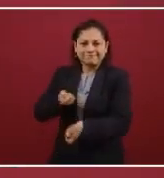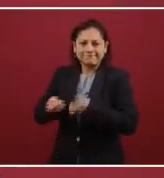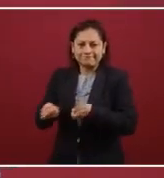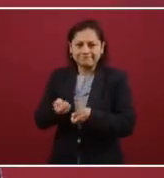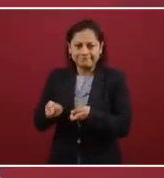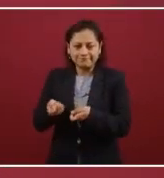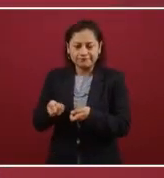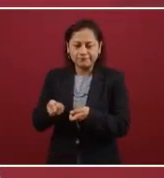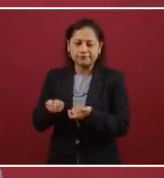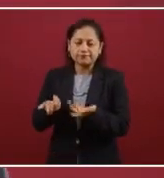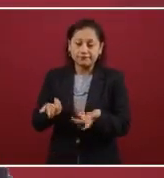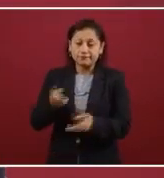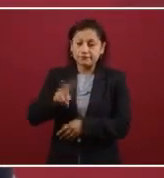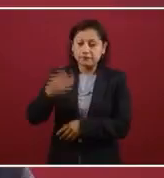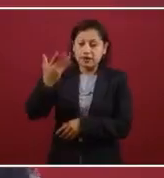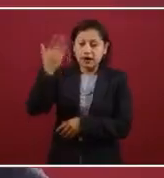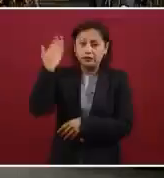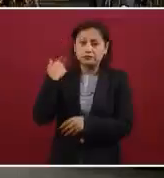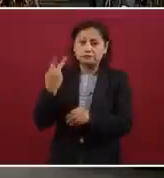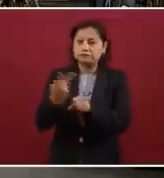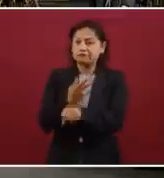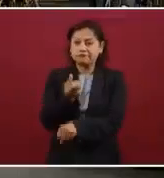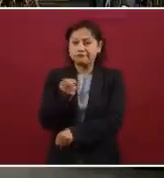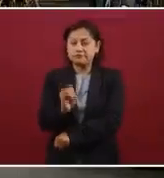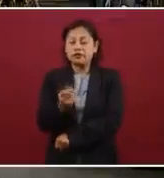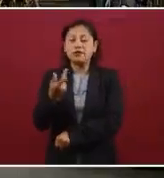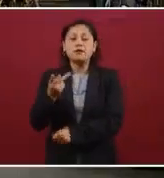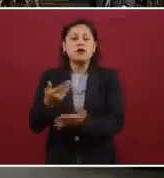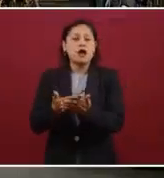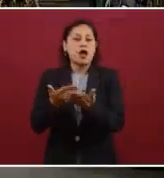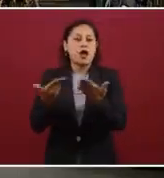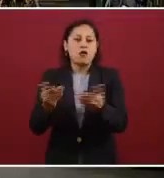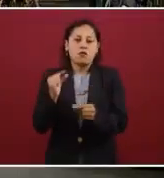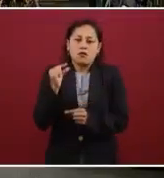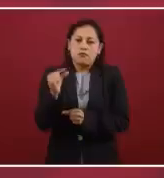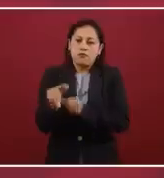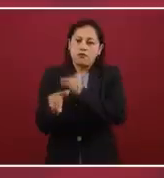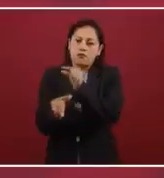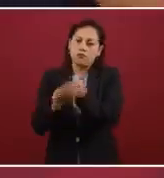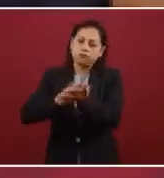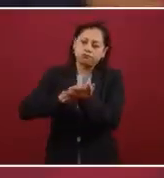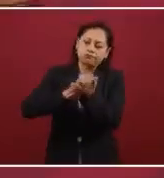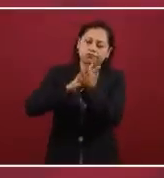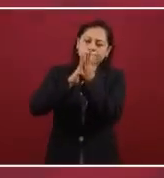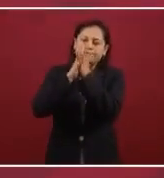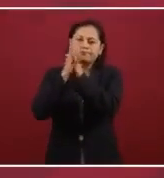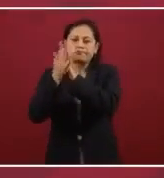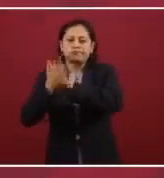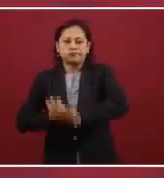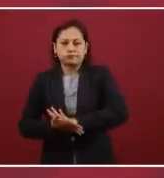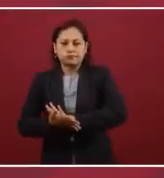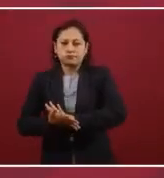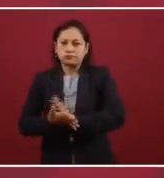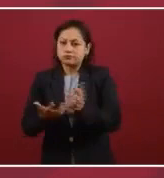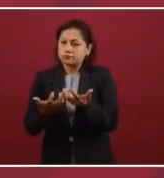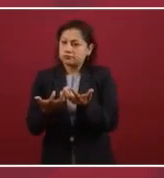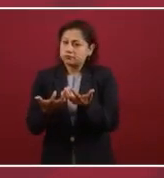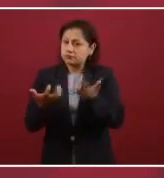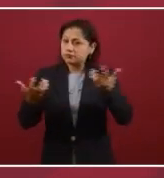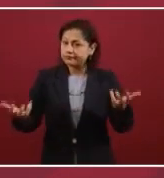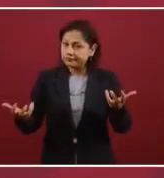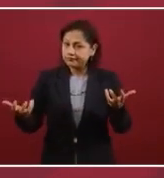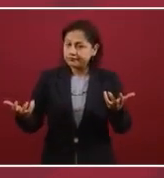erradicando, acabando. Hay que separar. Una cosa es la delincuencia, otra cosa es la autoridad. Una